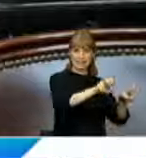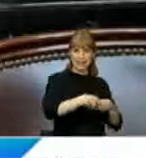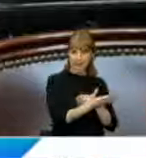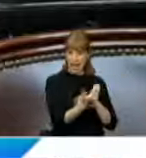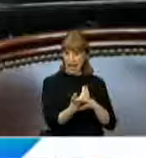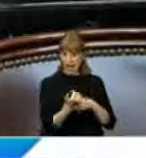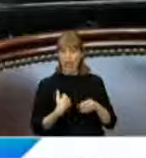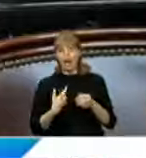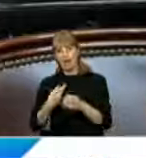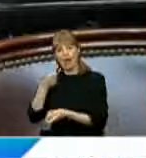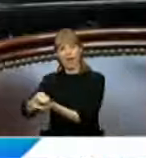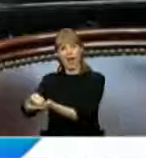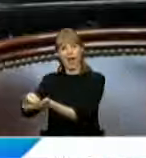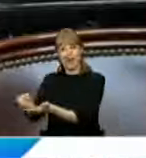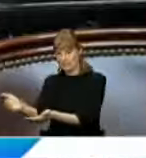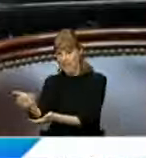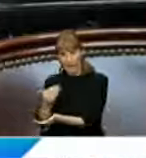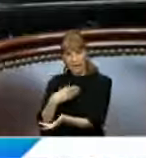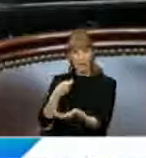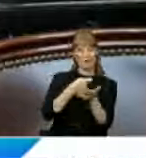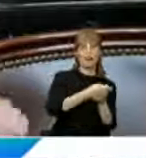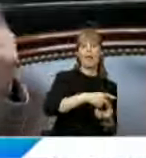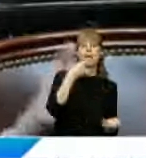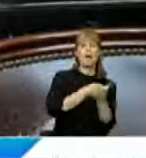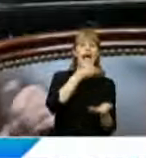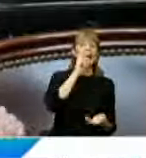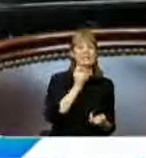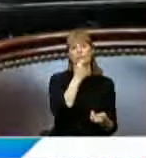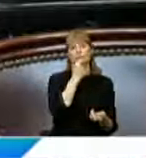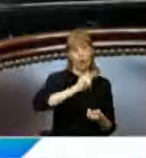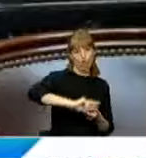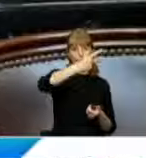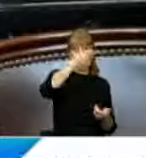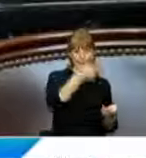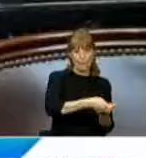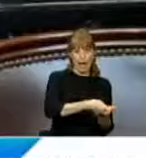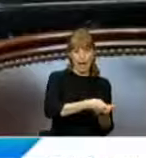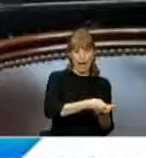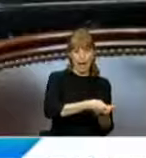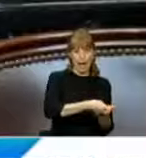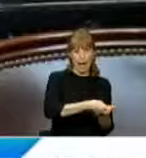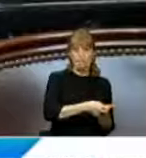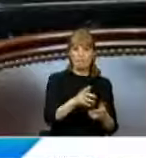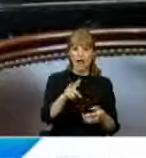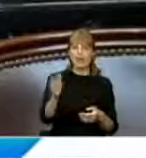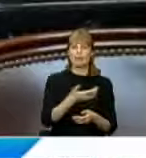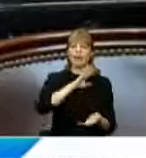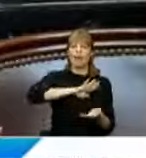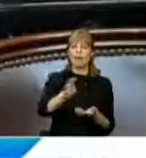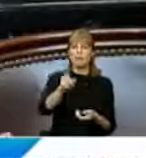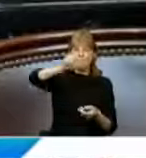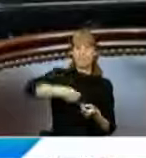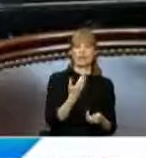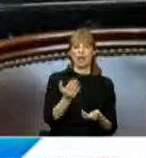por el otro, van a pagar el doble la leche, lo que le dan por un lado, por el otro, van a generar deuda,